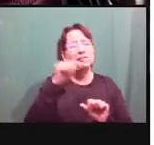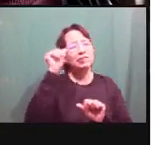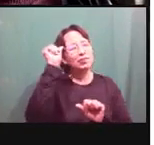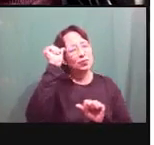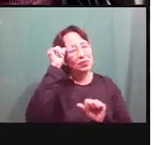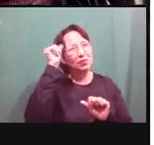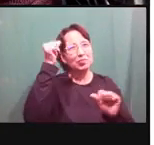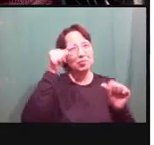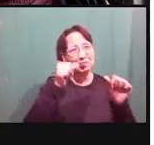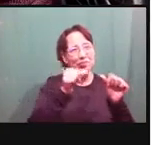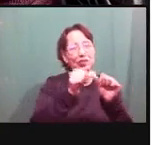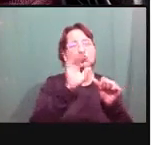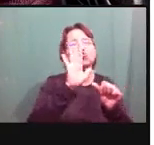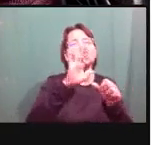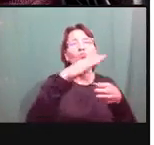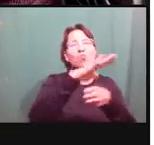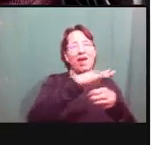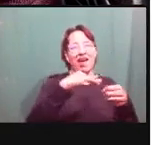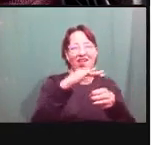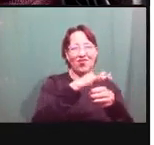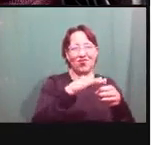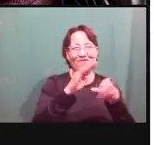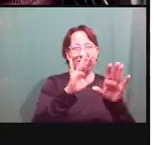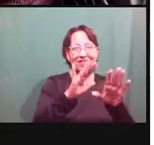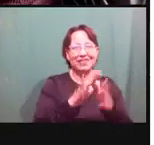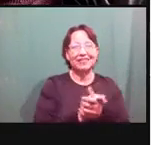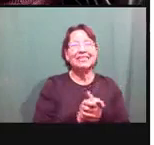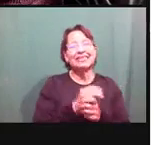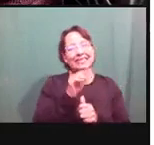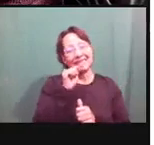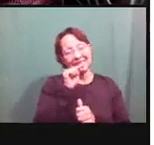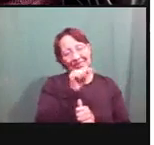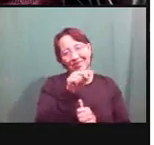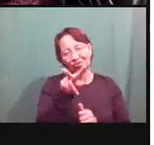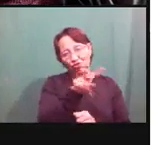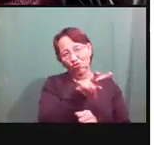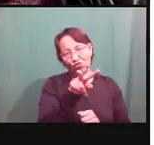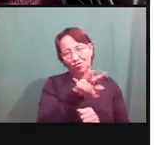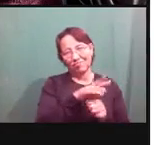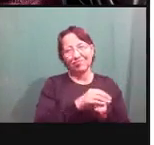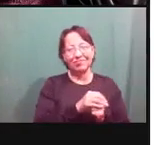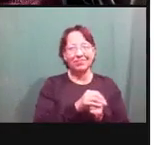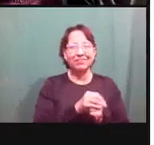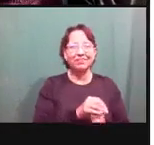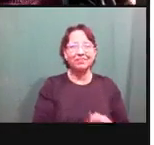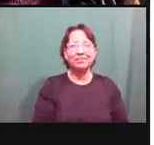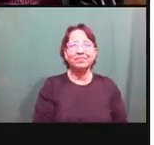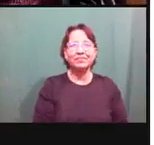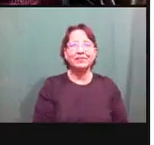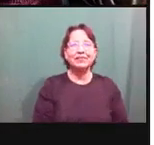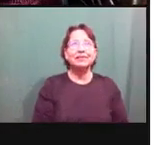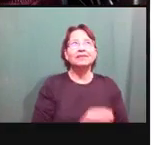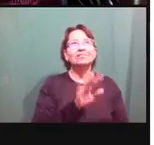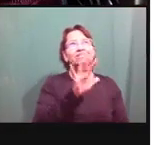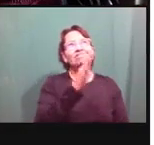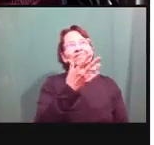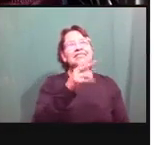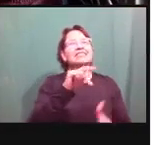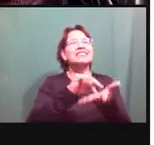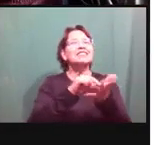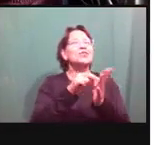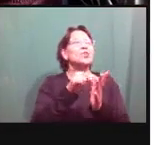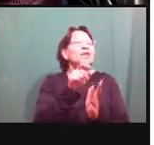y la historia del barrio, donde pues precisamente son ellos los que son casi que un patrimonio